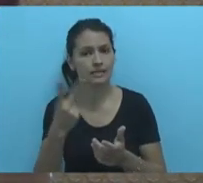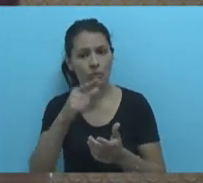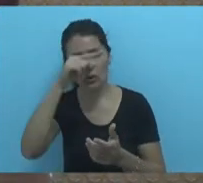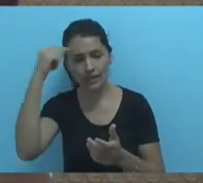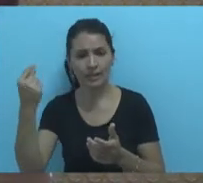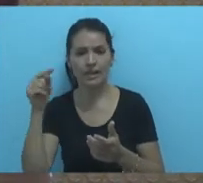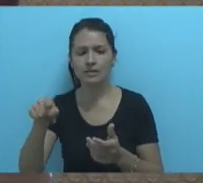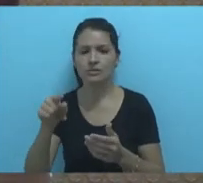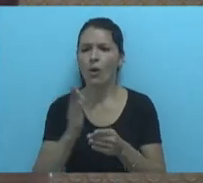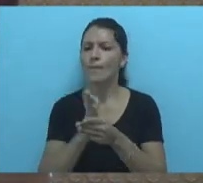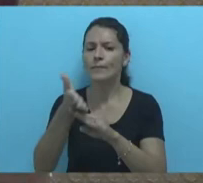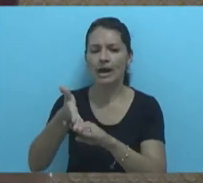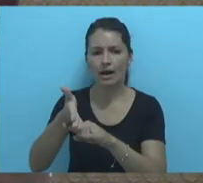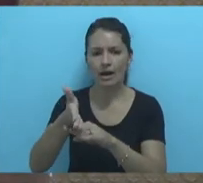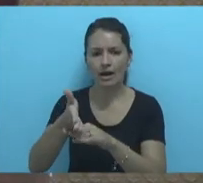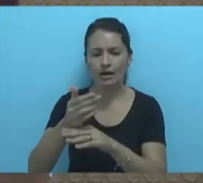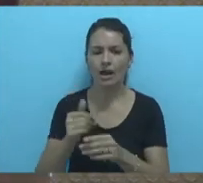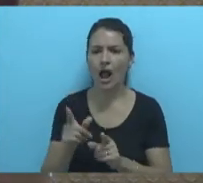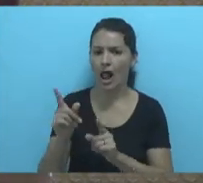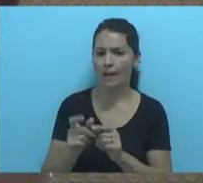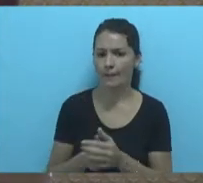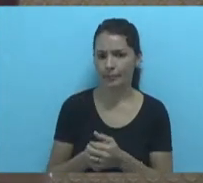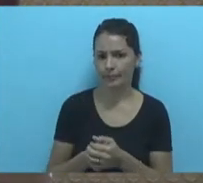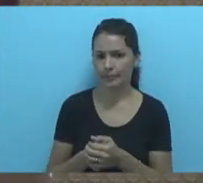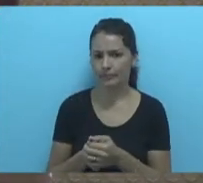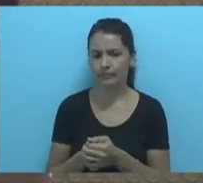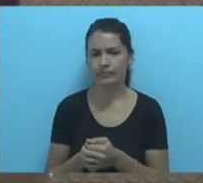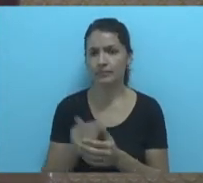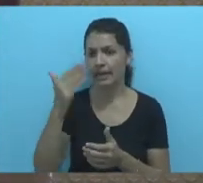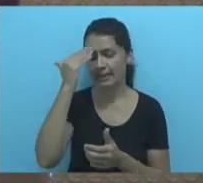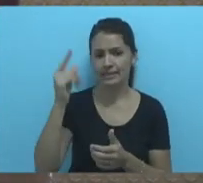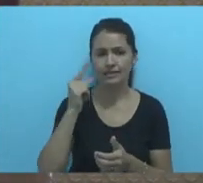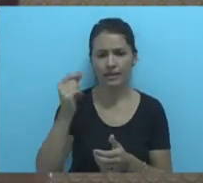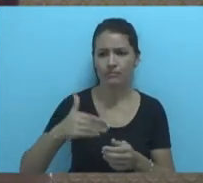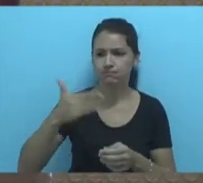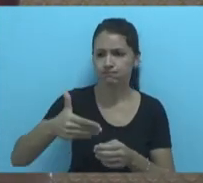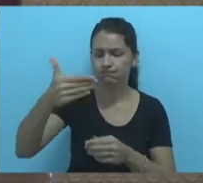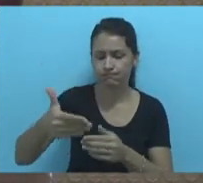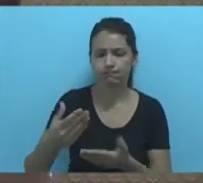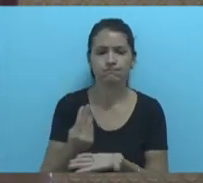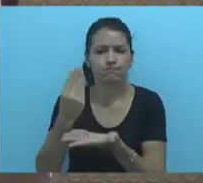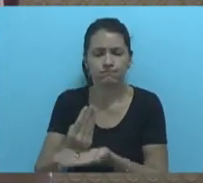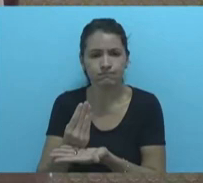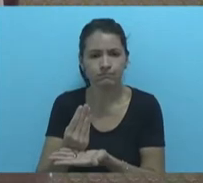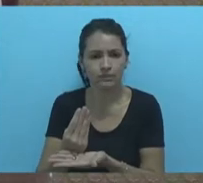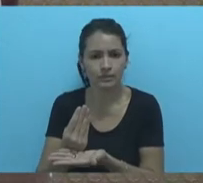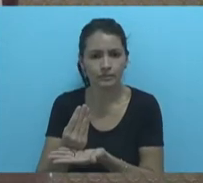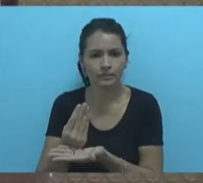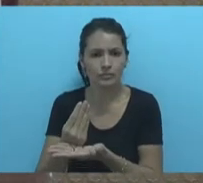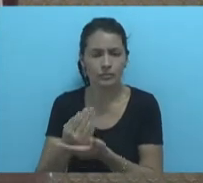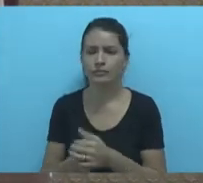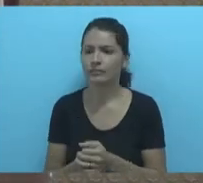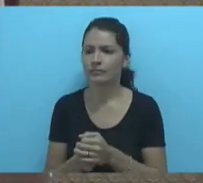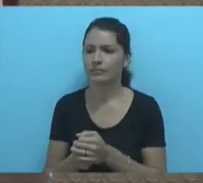tiene que concurrir a veces hasta cada 15 días a poner la cara ante los